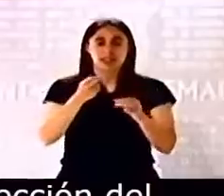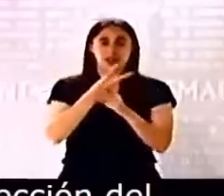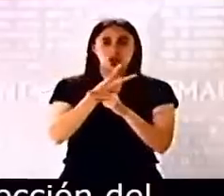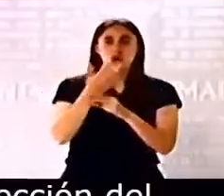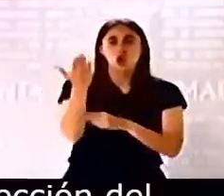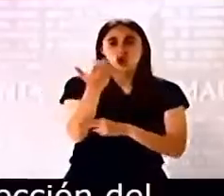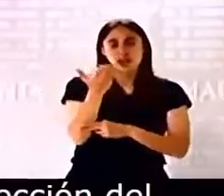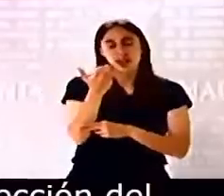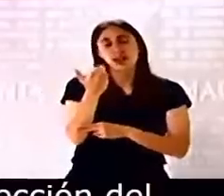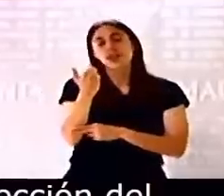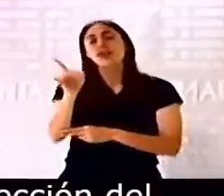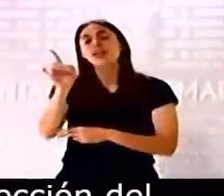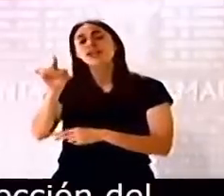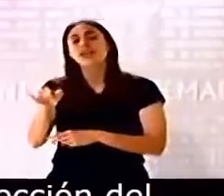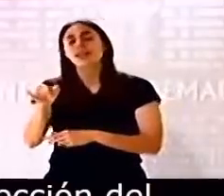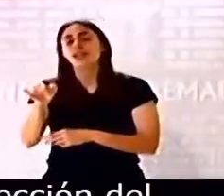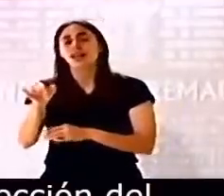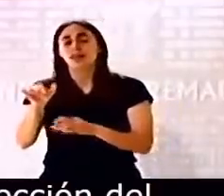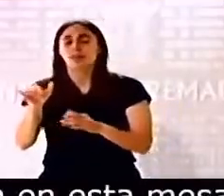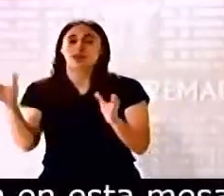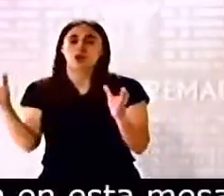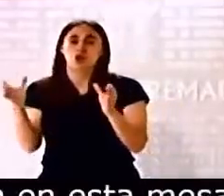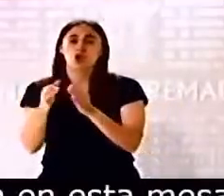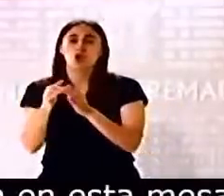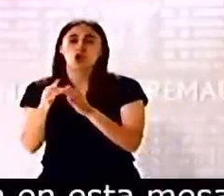al sector del comercio,